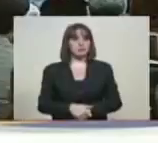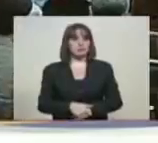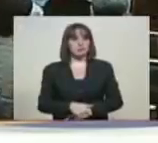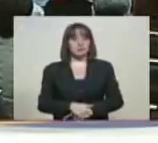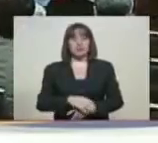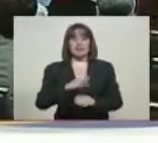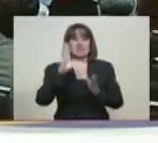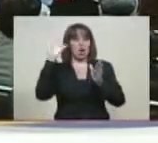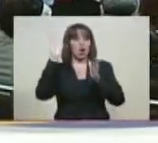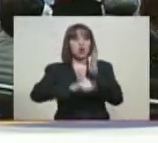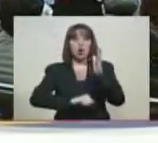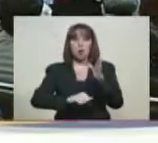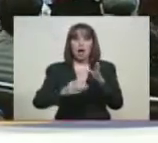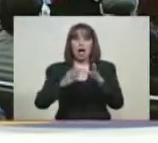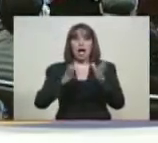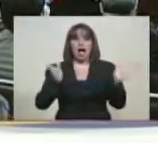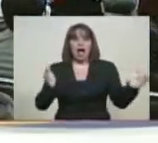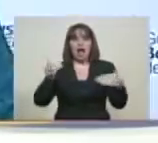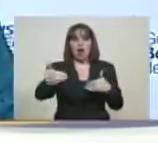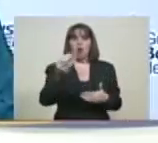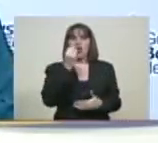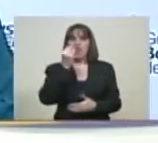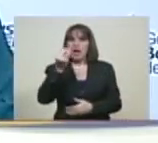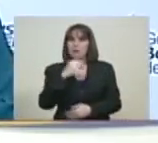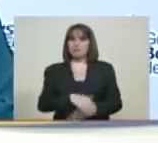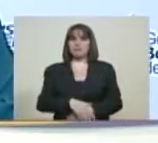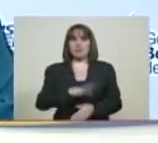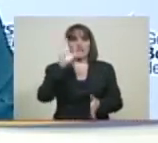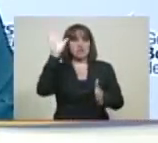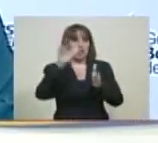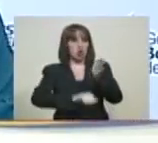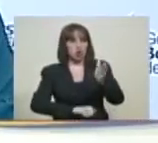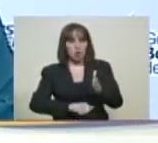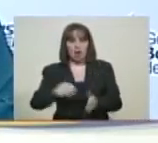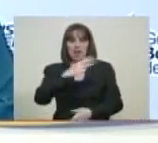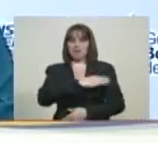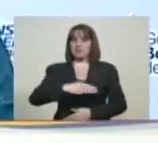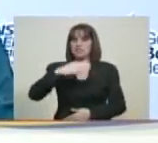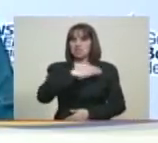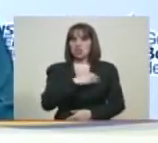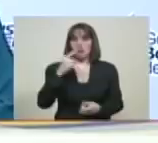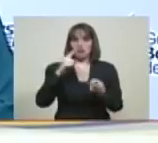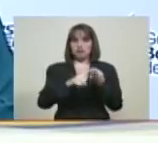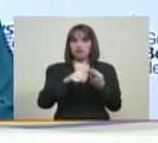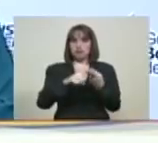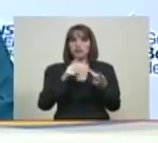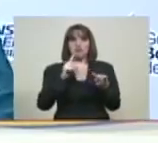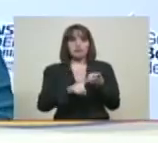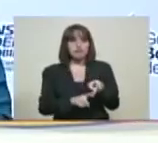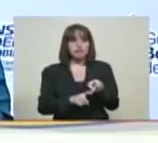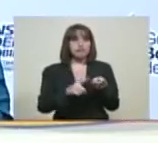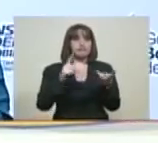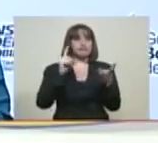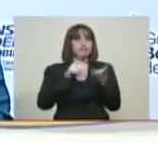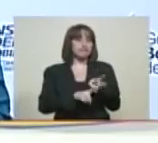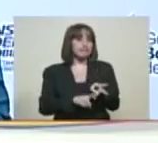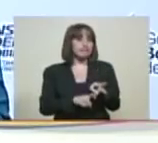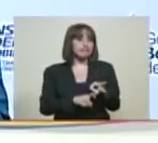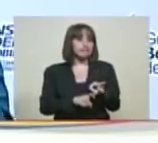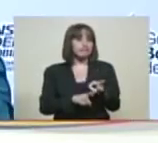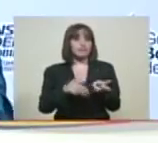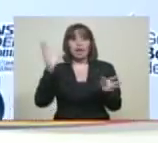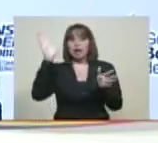se los roban a los clap se los roban a la gran misión abastecimiento soberano y se los roban